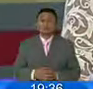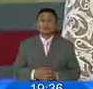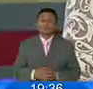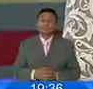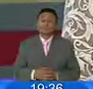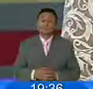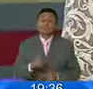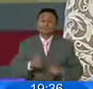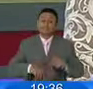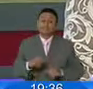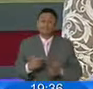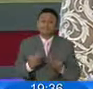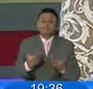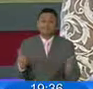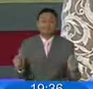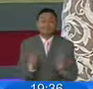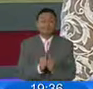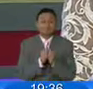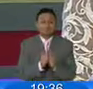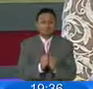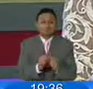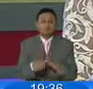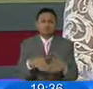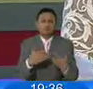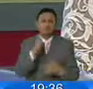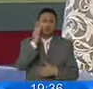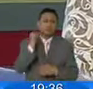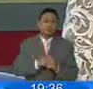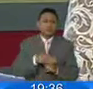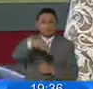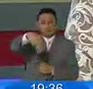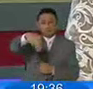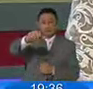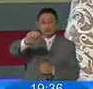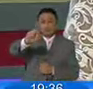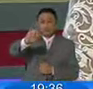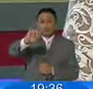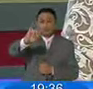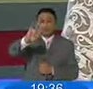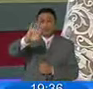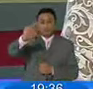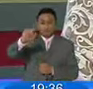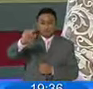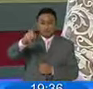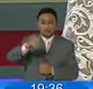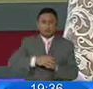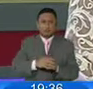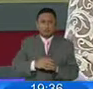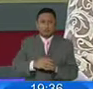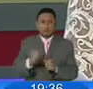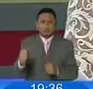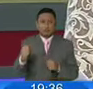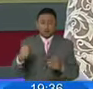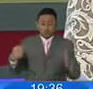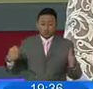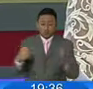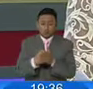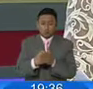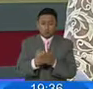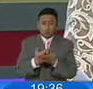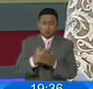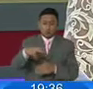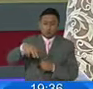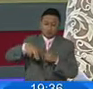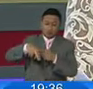Amigos televidentes, acompáñenos a conocer la historia de Marixa, una mujer que perdió su pierna derecha en un accidente de tránsito ocasionado por